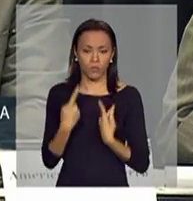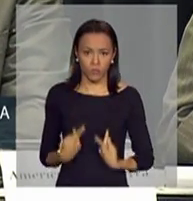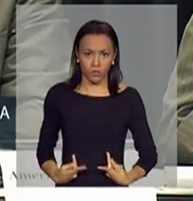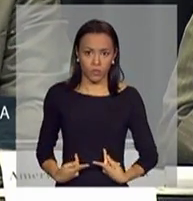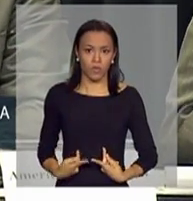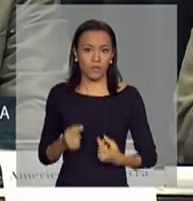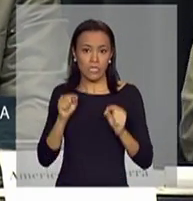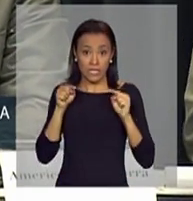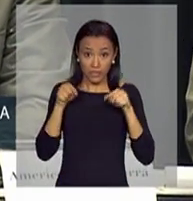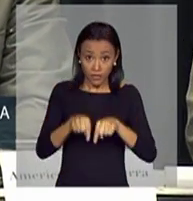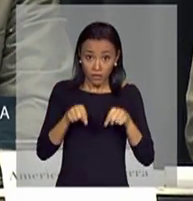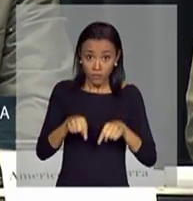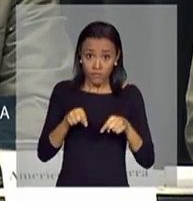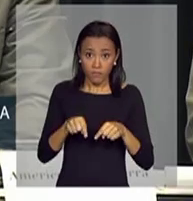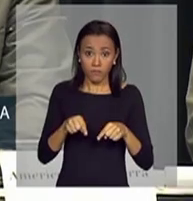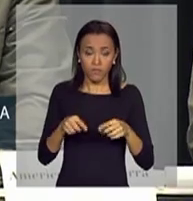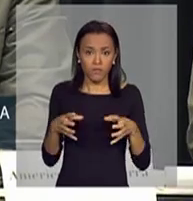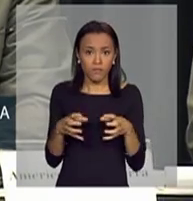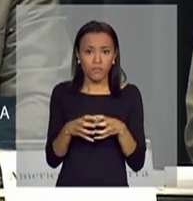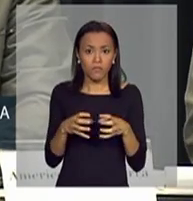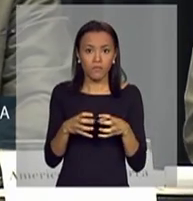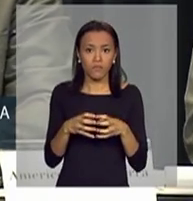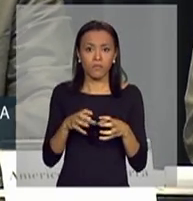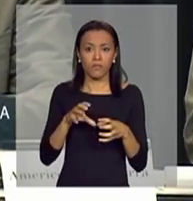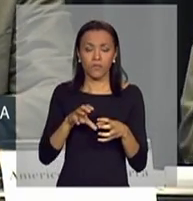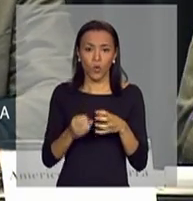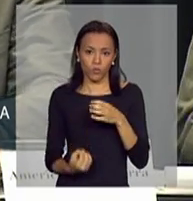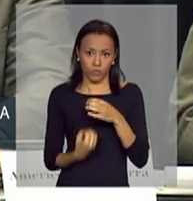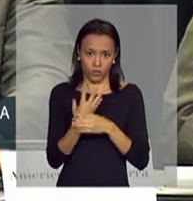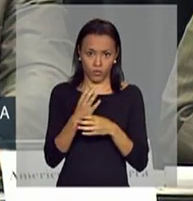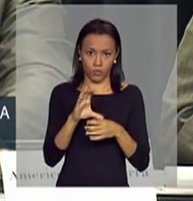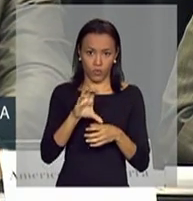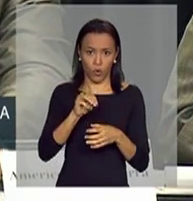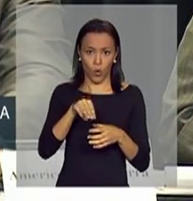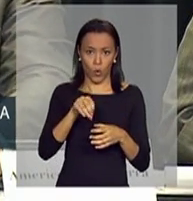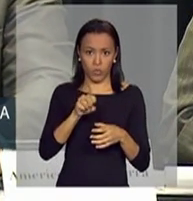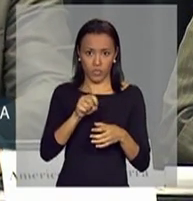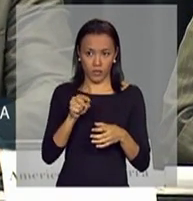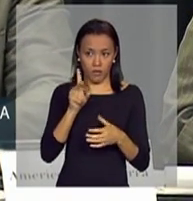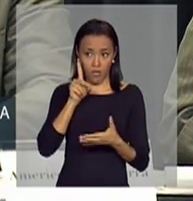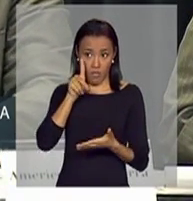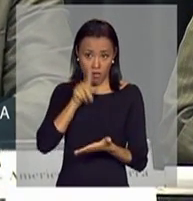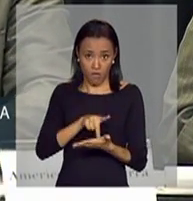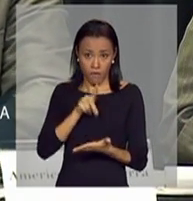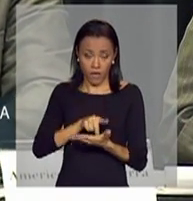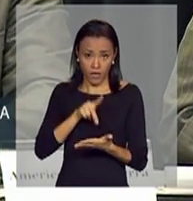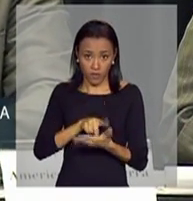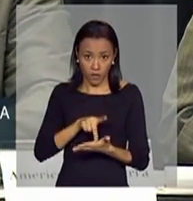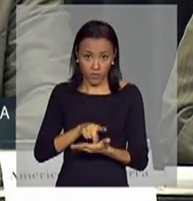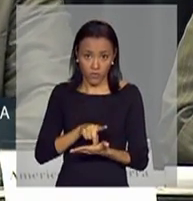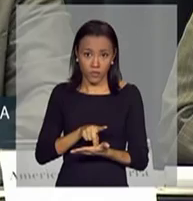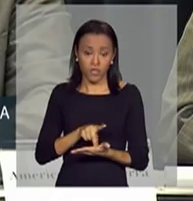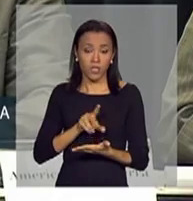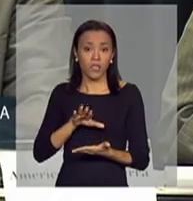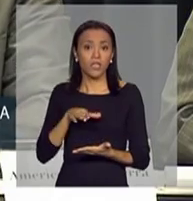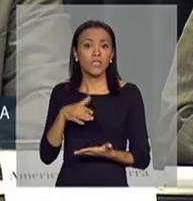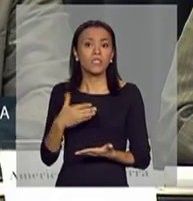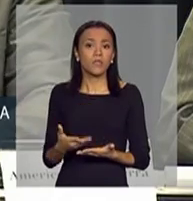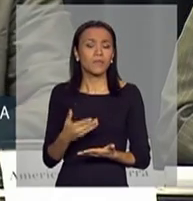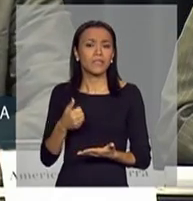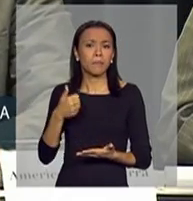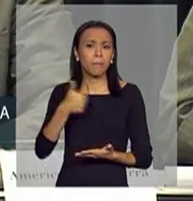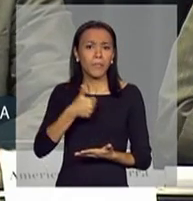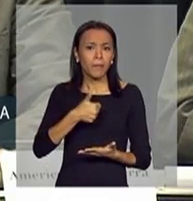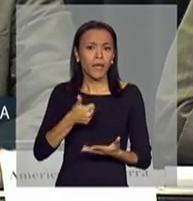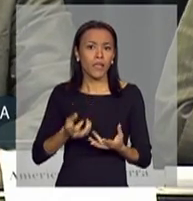el establecimiento de la Comisión de la Verdad. Por lo tanto, es un placer estar aquí en esta primera